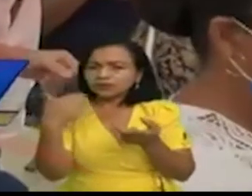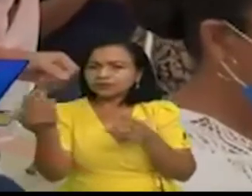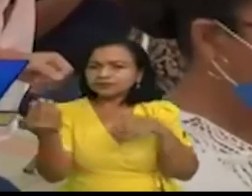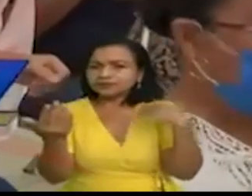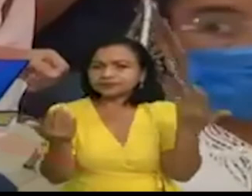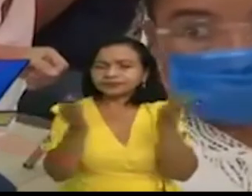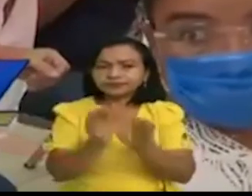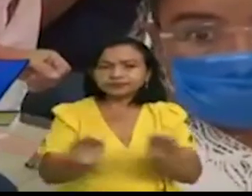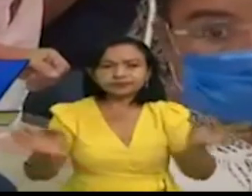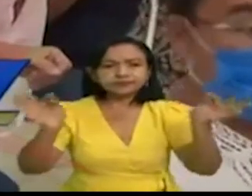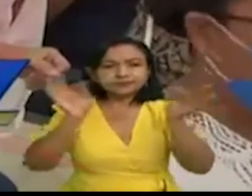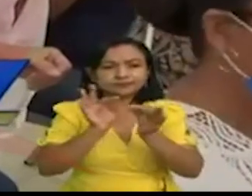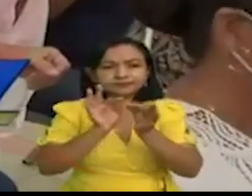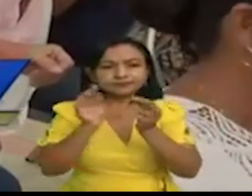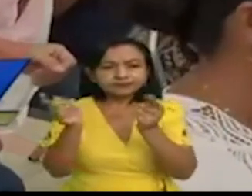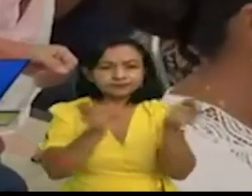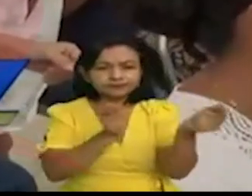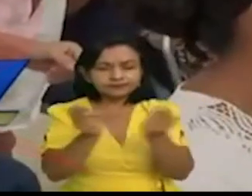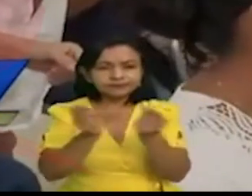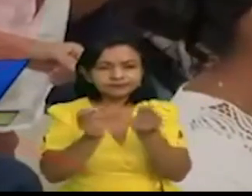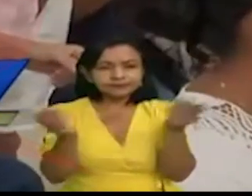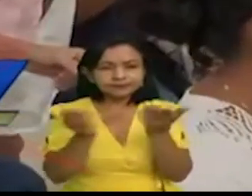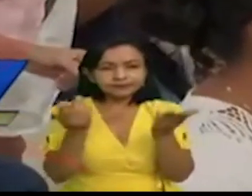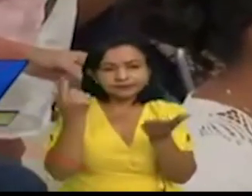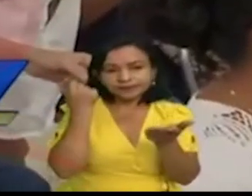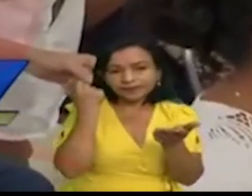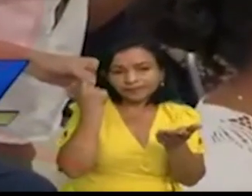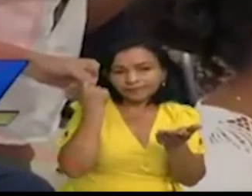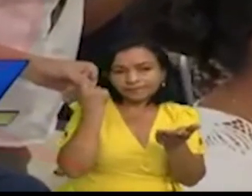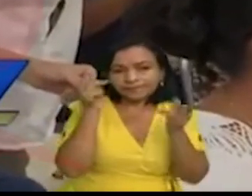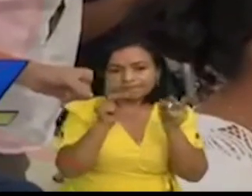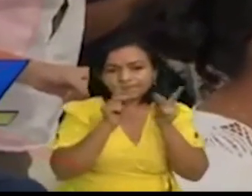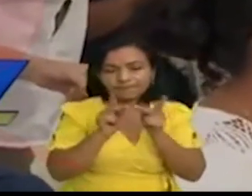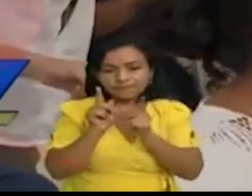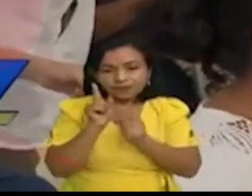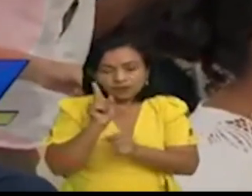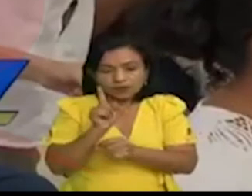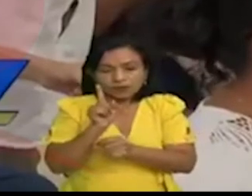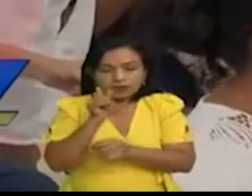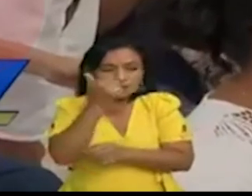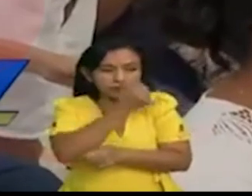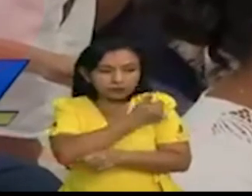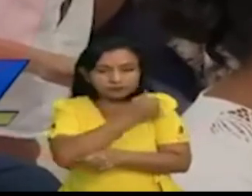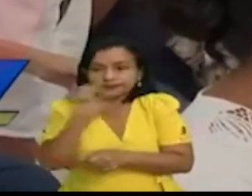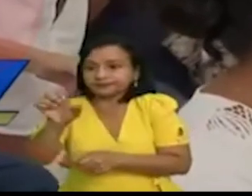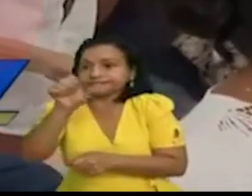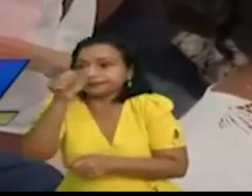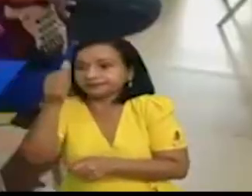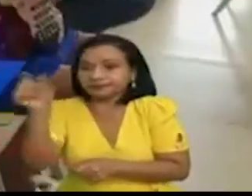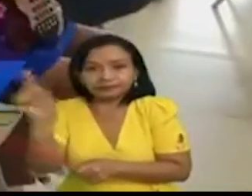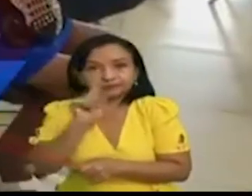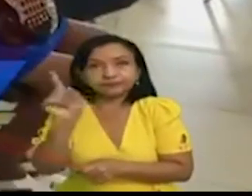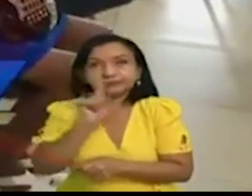los mecanismos que han hecho posible que lleguen estas vacunas que son inmediatamente